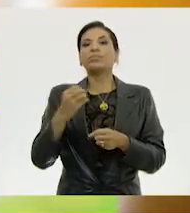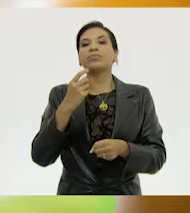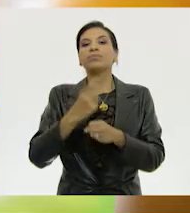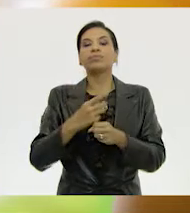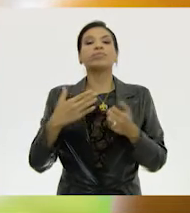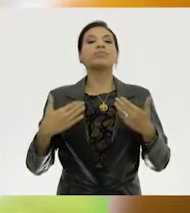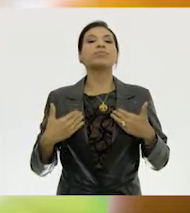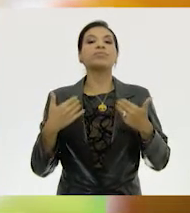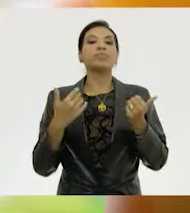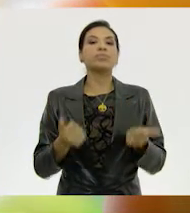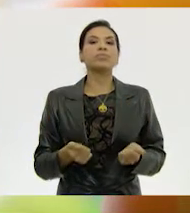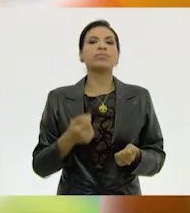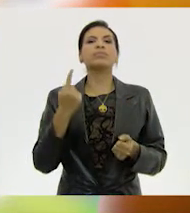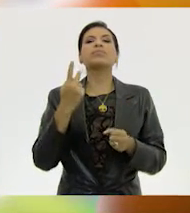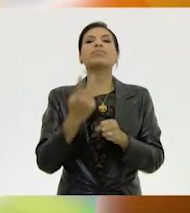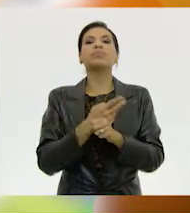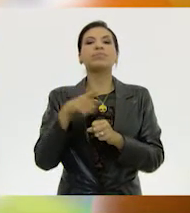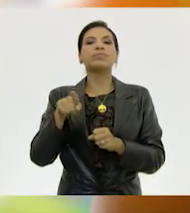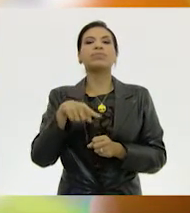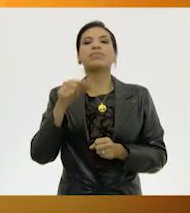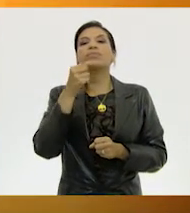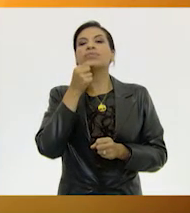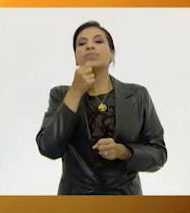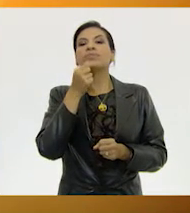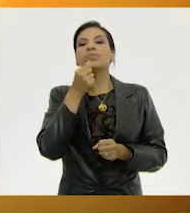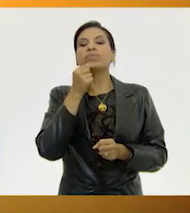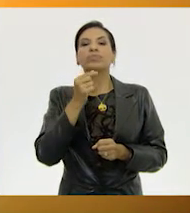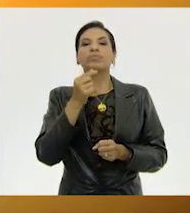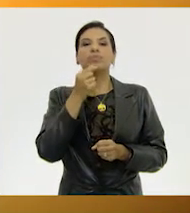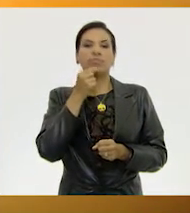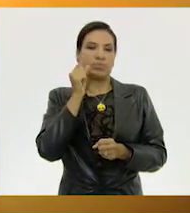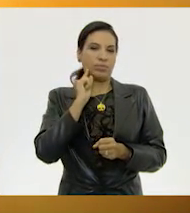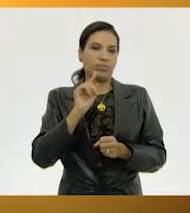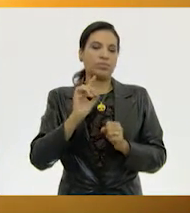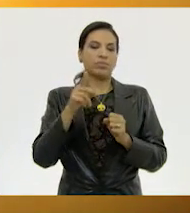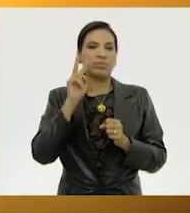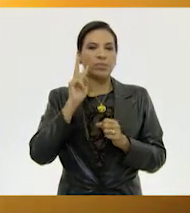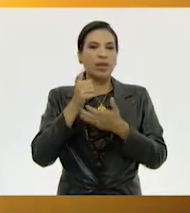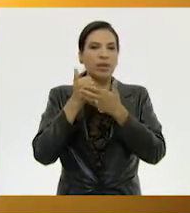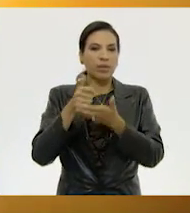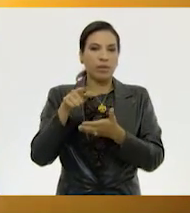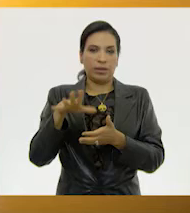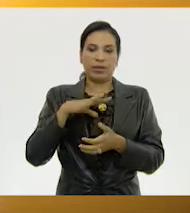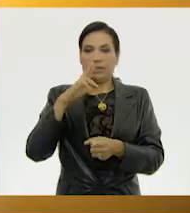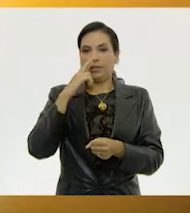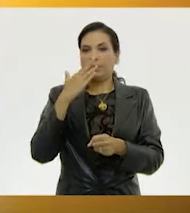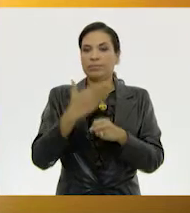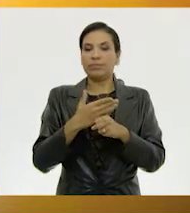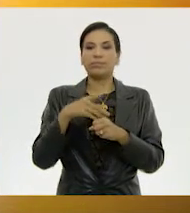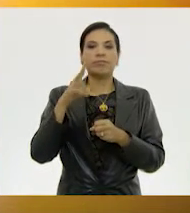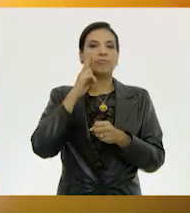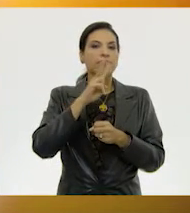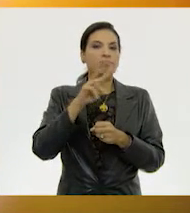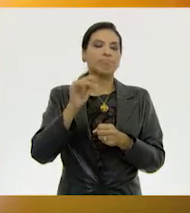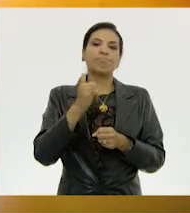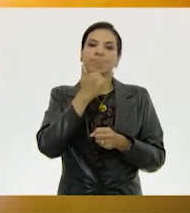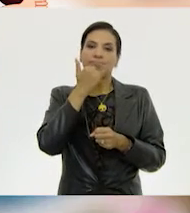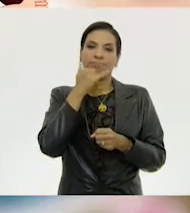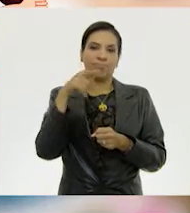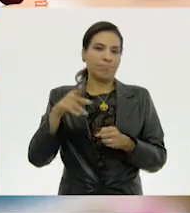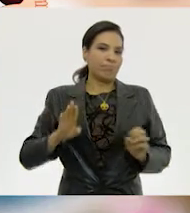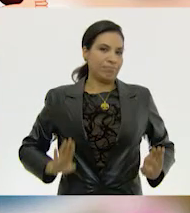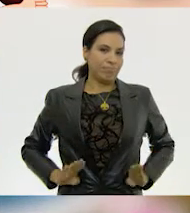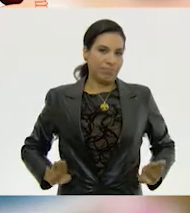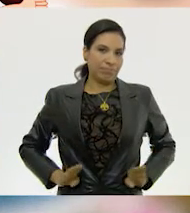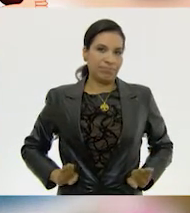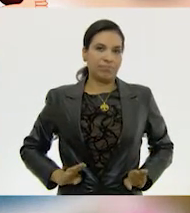de comprender qué le ocurre a la niña o al niño y ayudarle a reconocer su responsabilidad, a observar lo equivocado de su